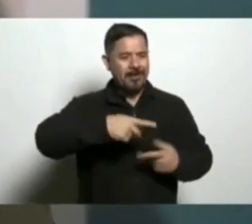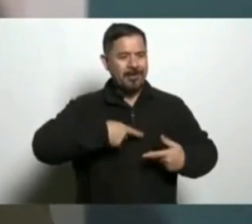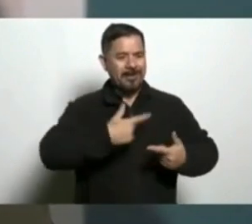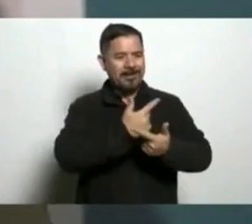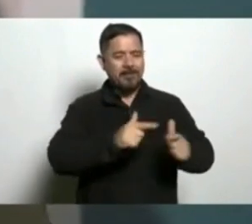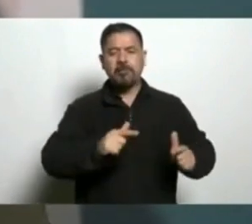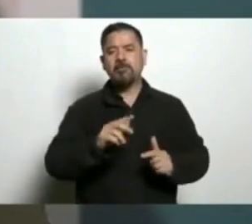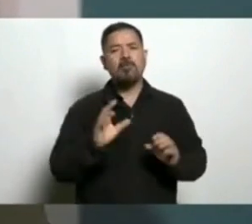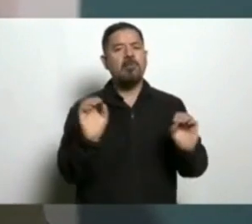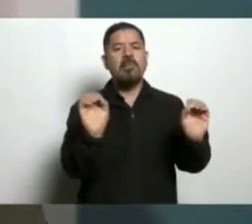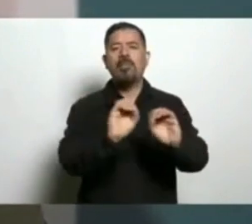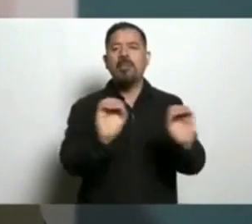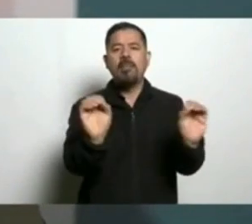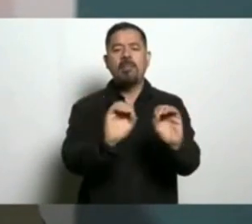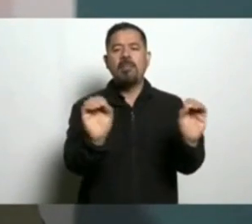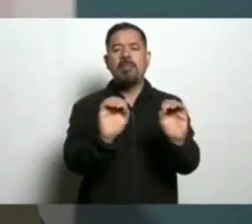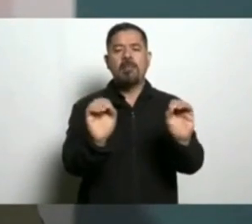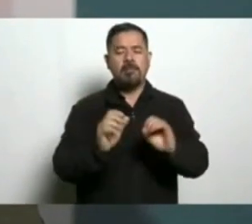no